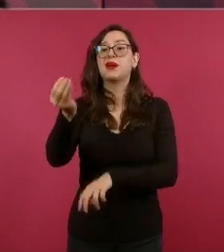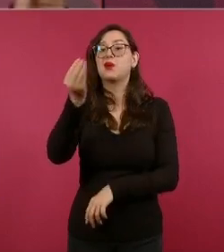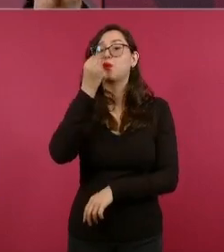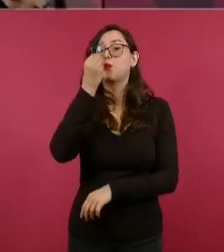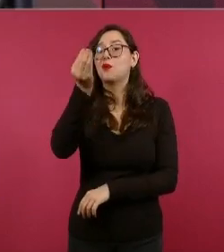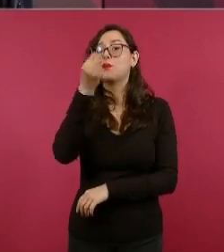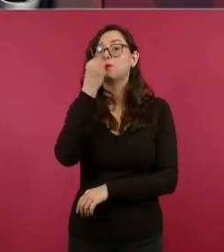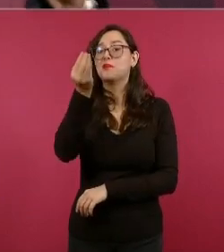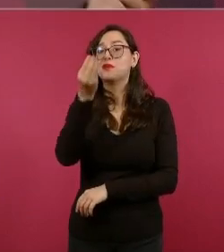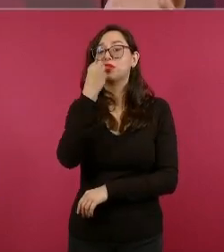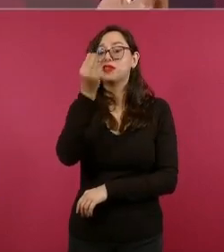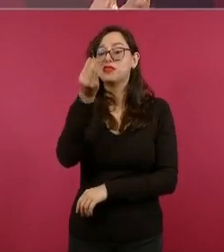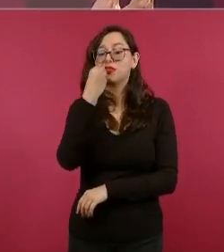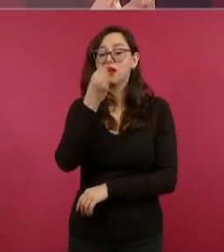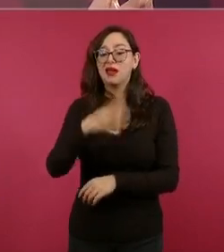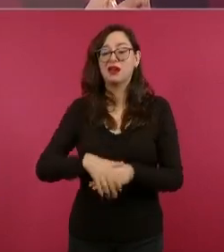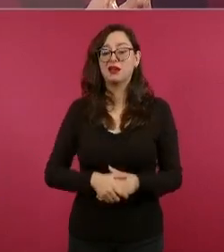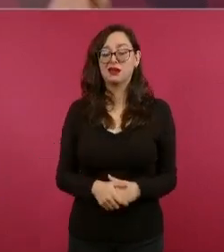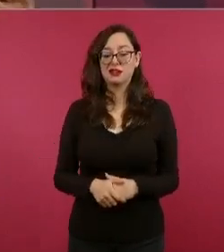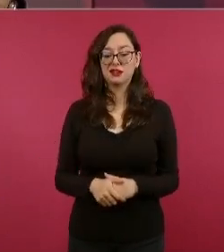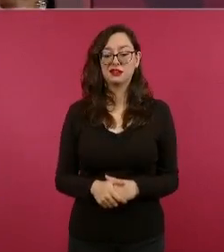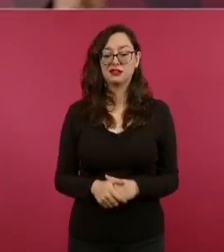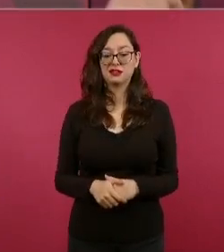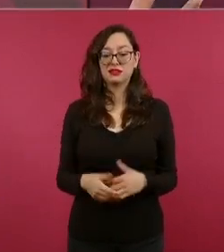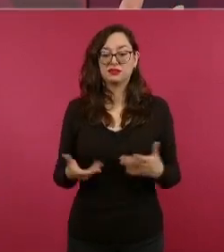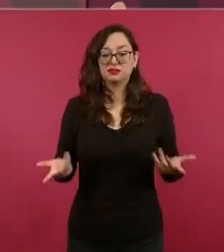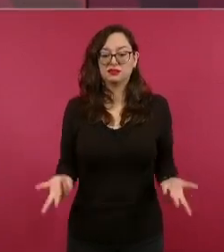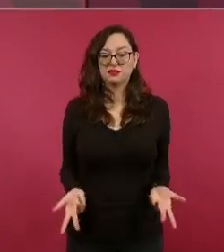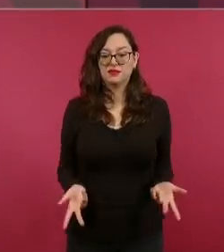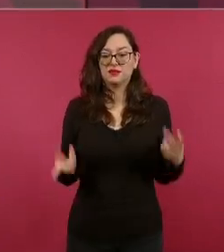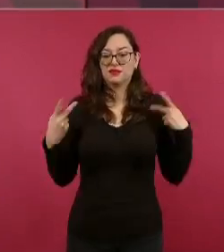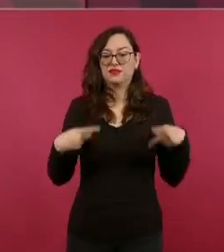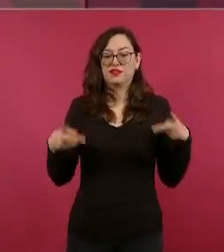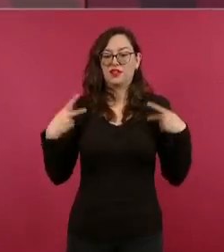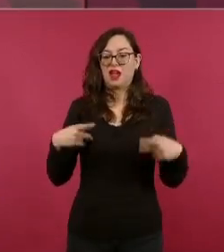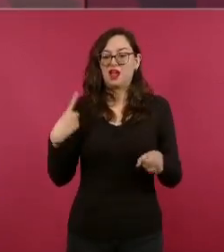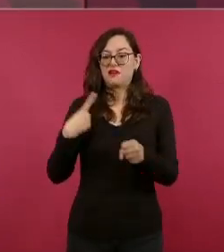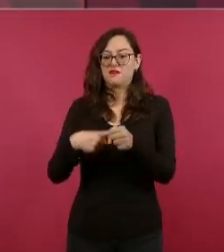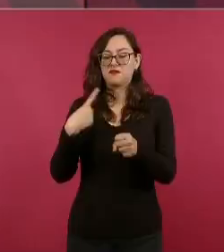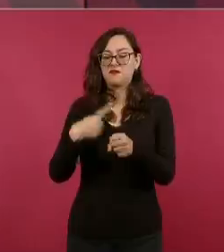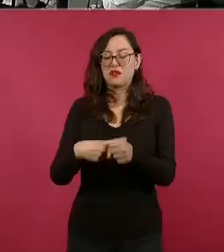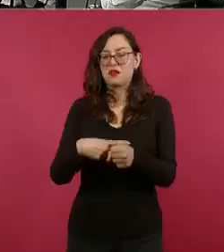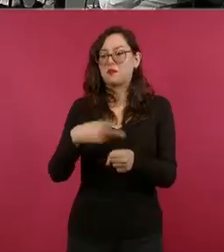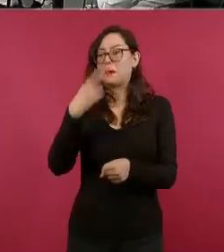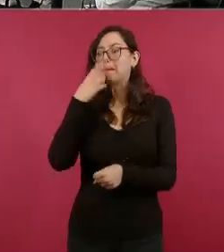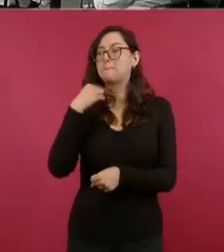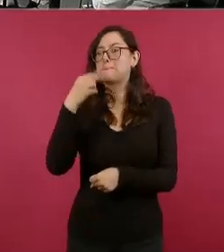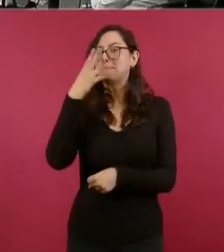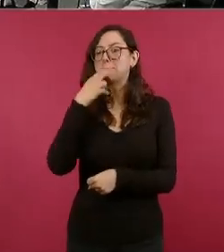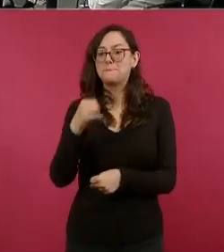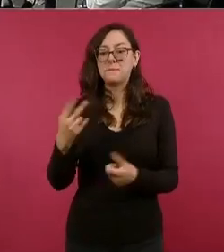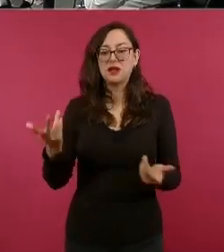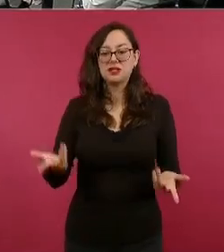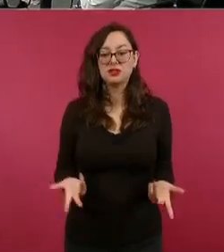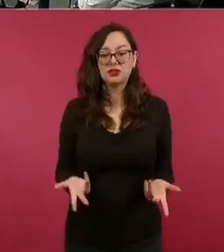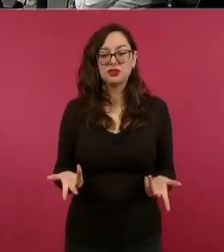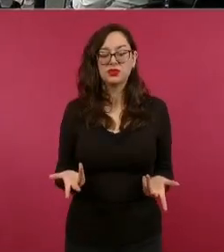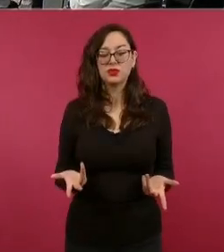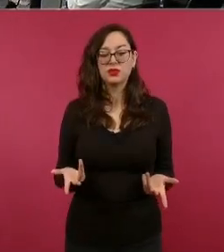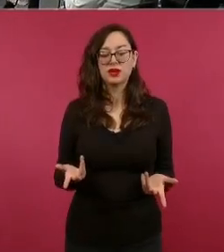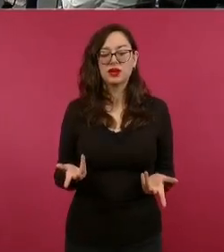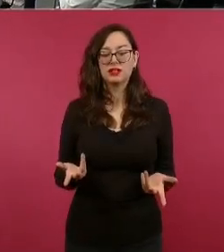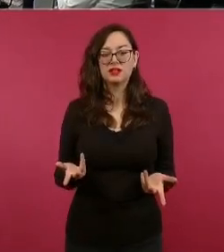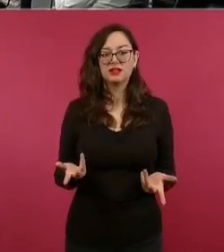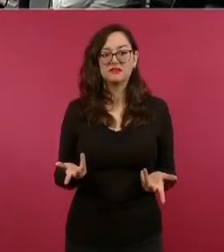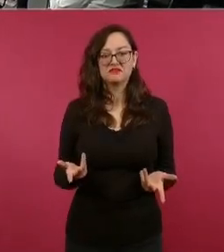Imagínense el daño que causaron, en el caso de la diabetes, con los